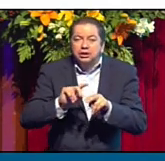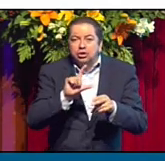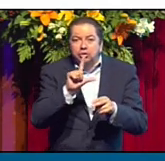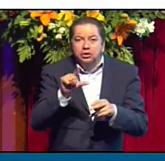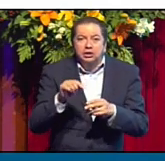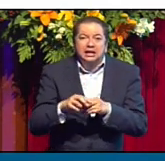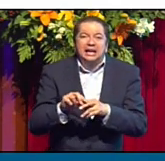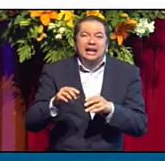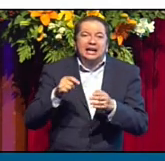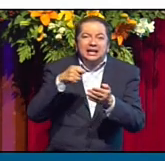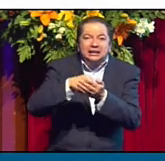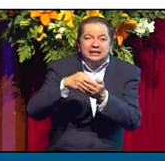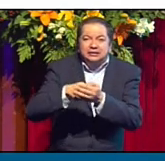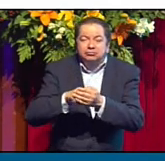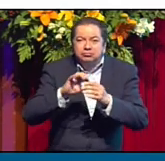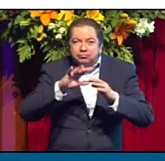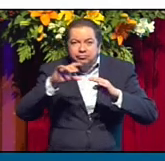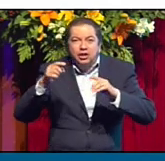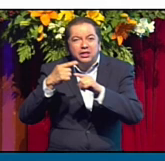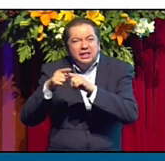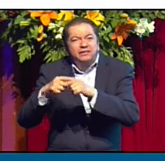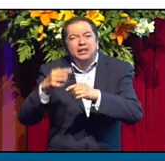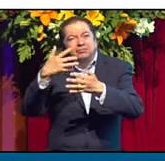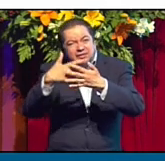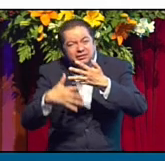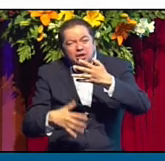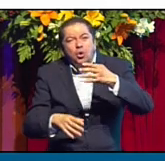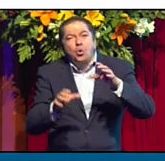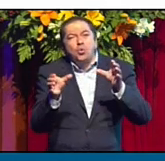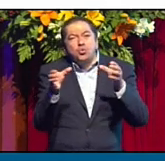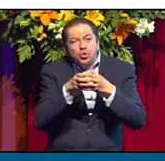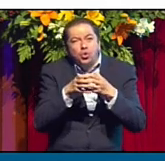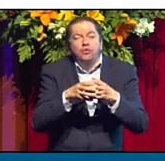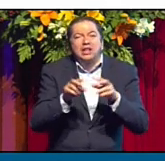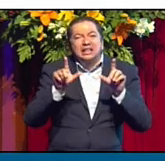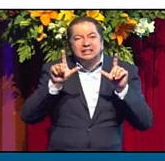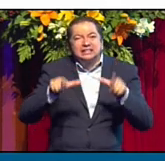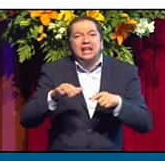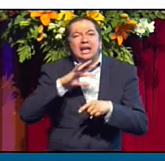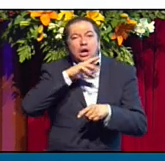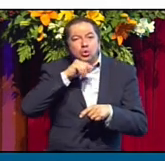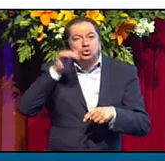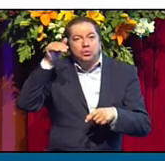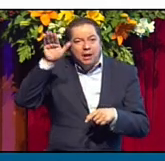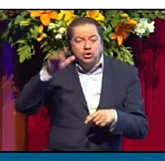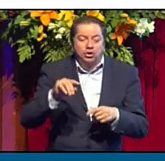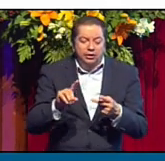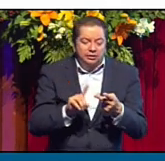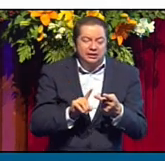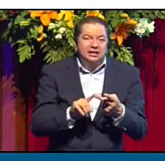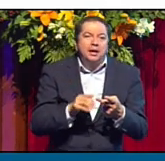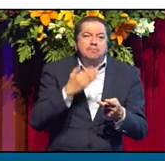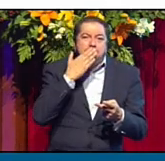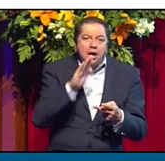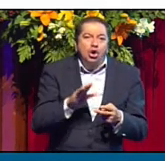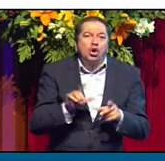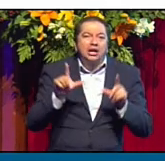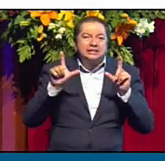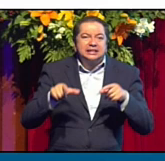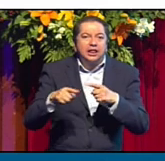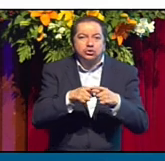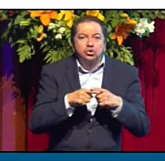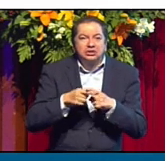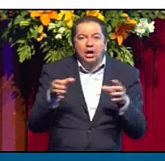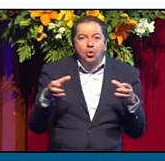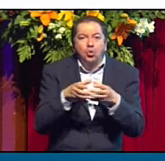Puclaro. Instalación de letras volumétricas. Ampliación del club, de la sede del Club de Adulto Mayor Santa Teresita. Mejoramiento sede social